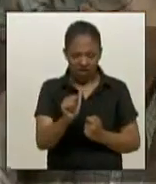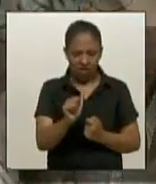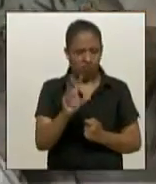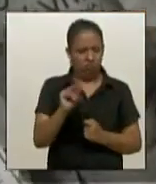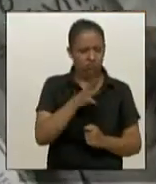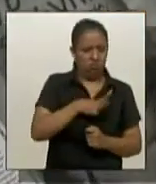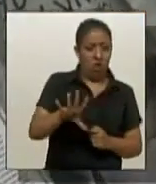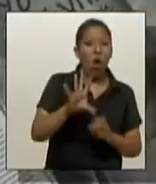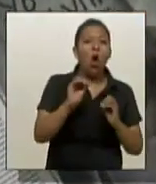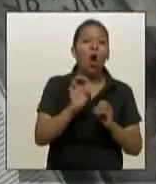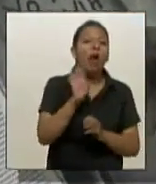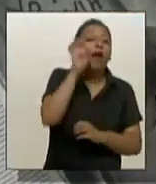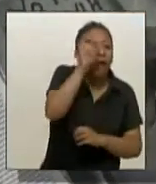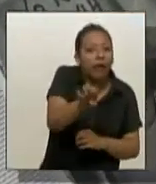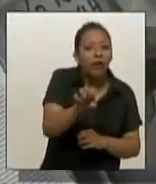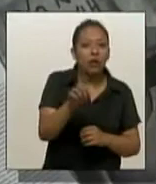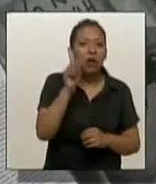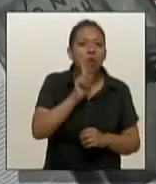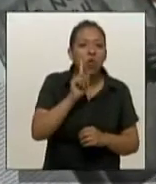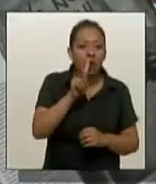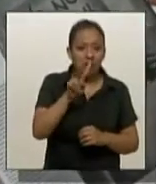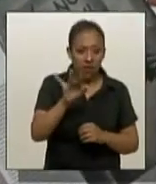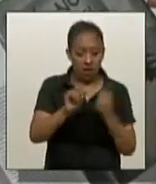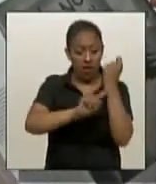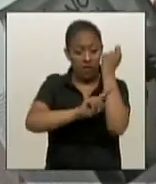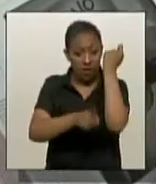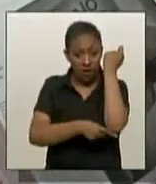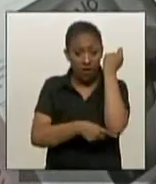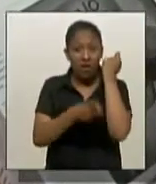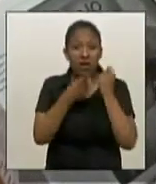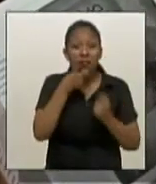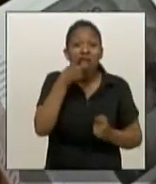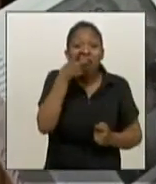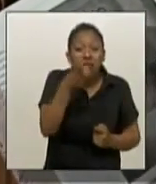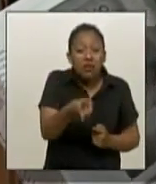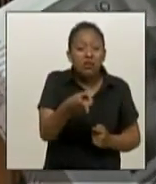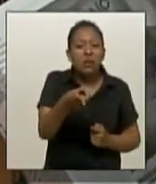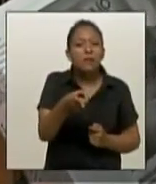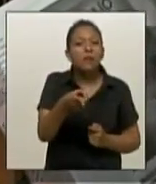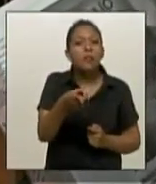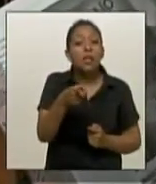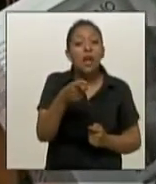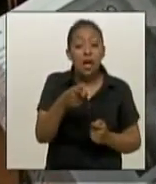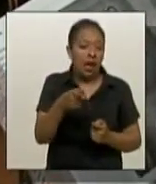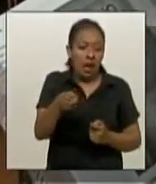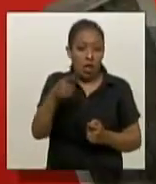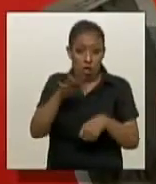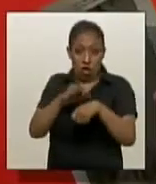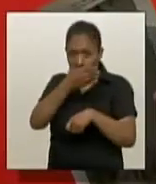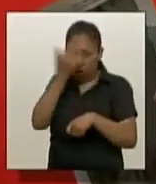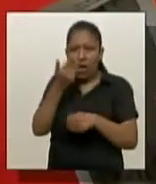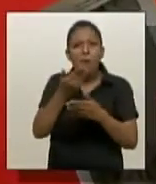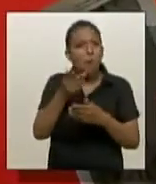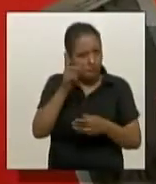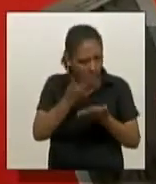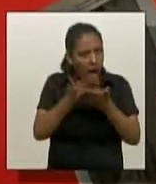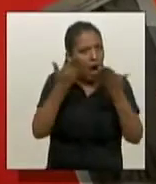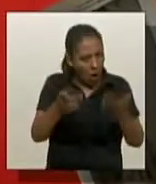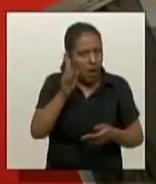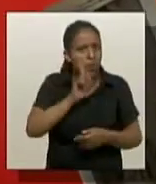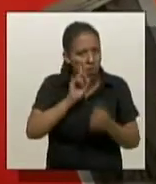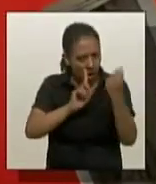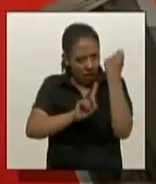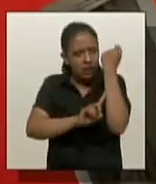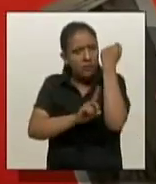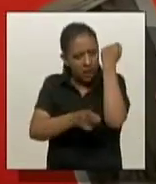mujeres que tienen VIH y que se embarazan con un desconocimiento de que ahora una mujer con VIH puede embarazarse